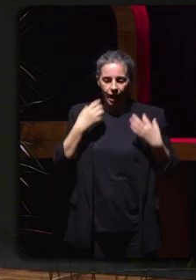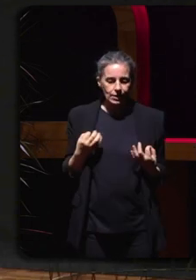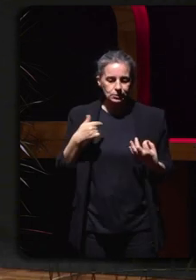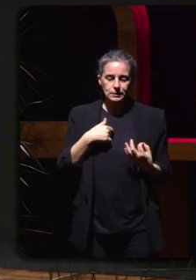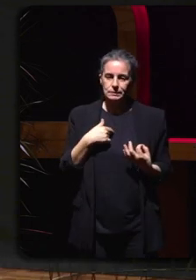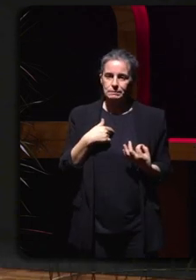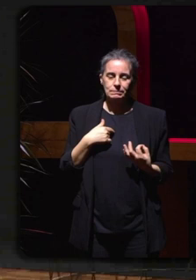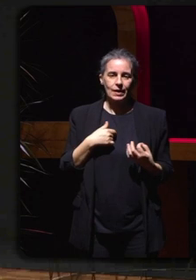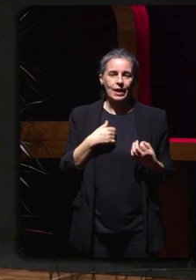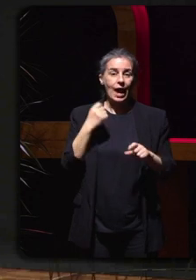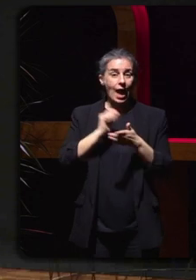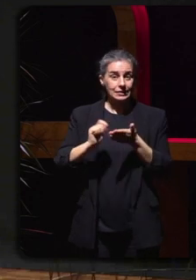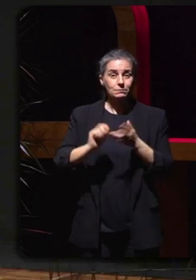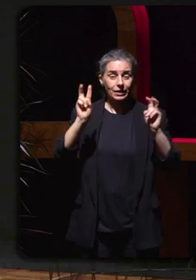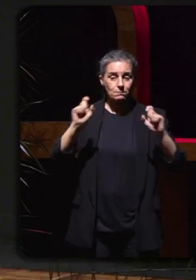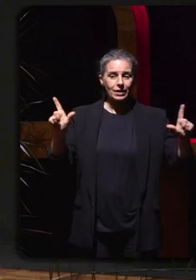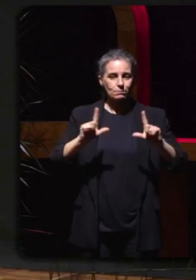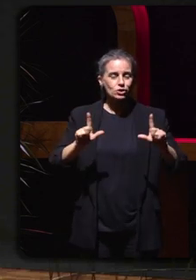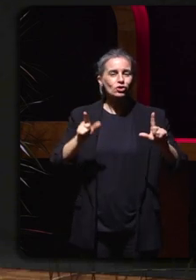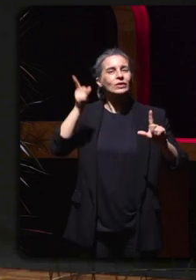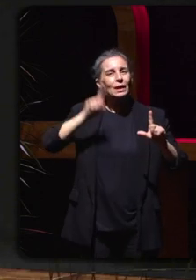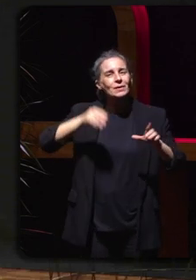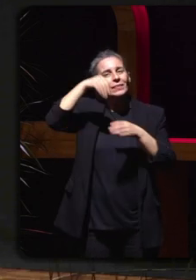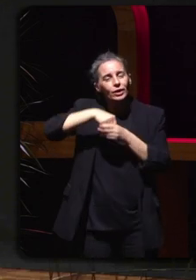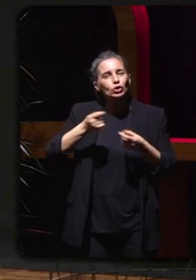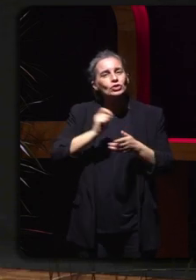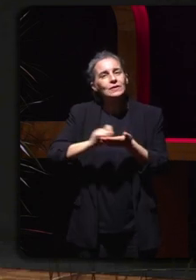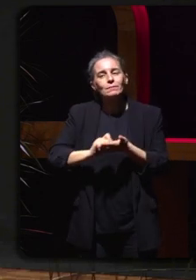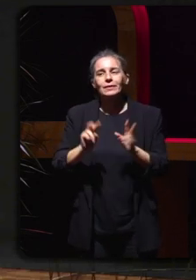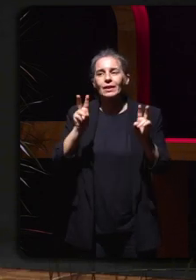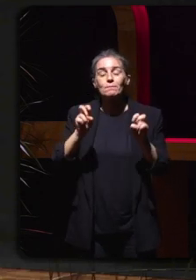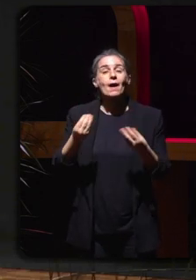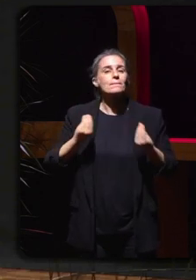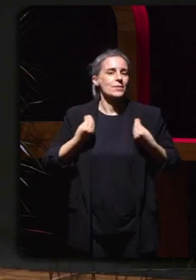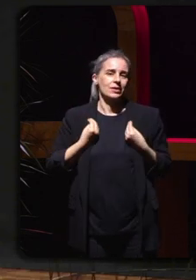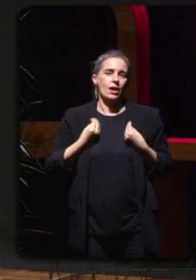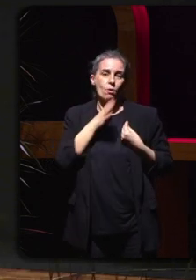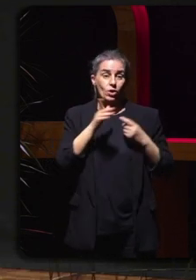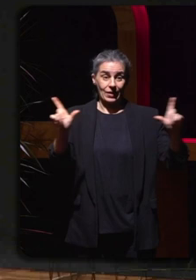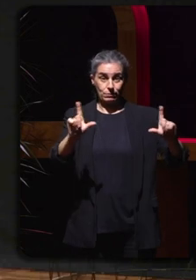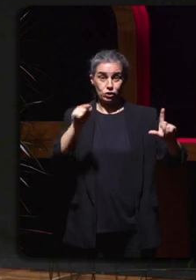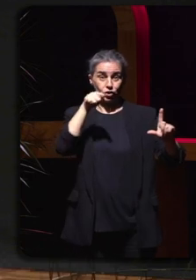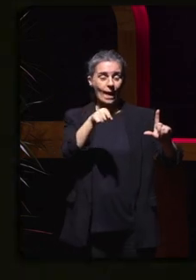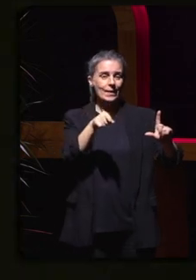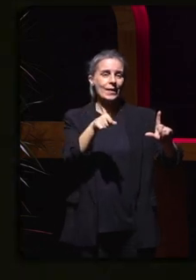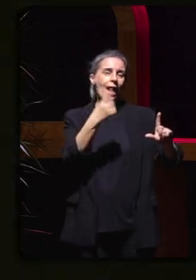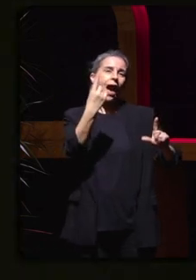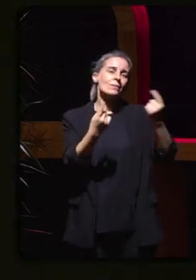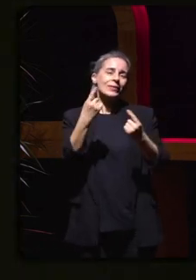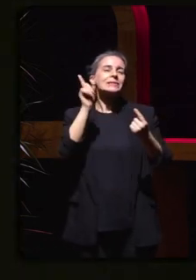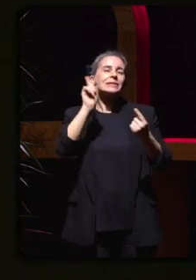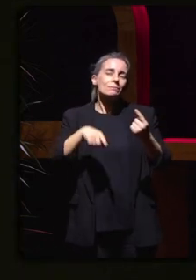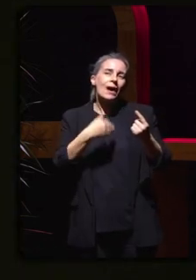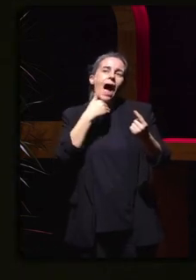escribir de televisión también es escribir sobre la vida porque la televisión muchas veces es un reflejo No necesariamente de nuestra vida